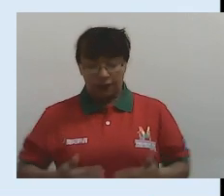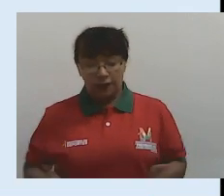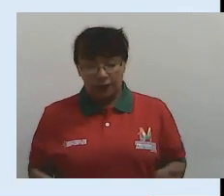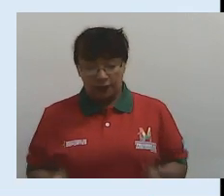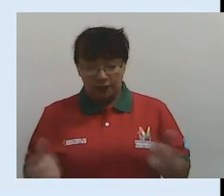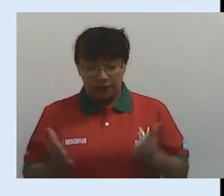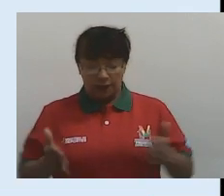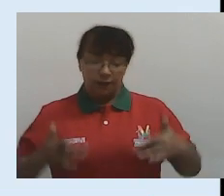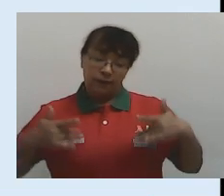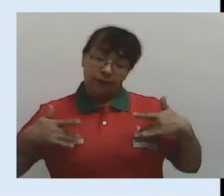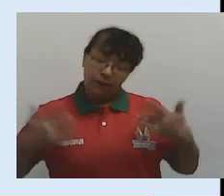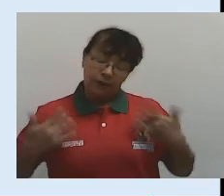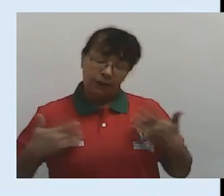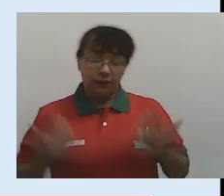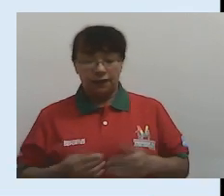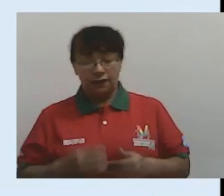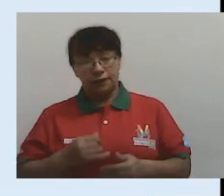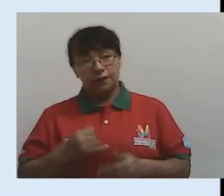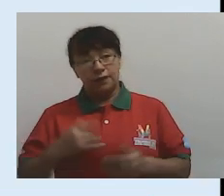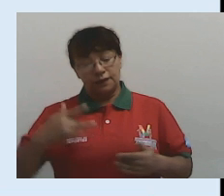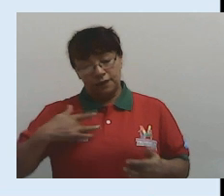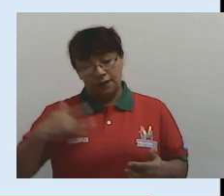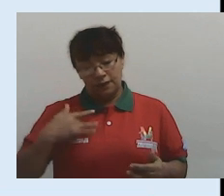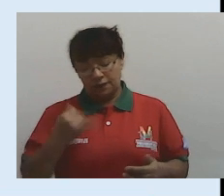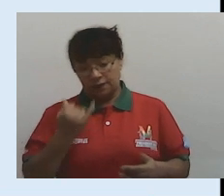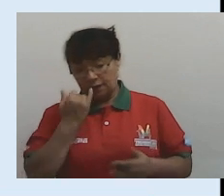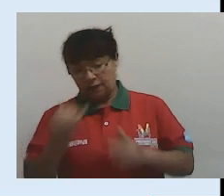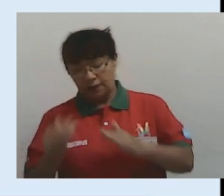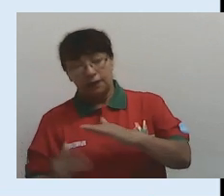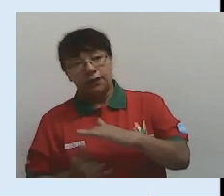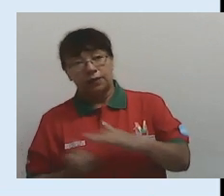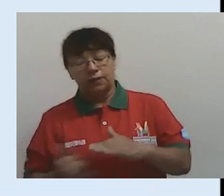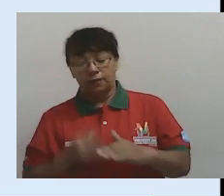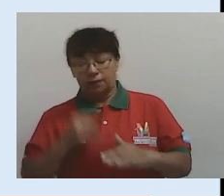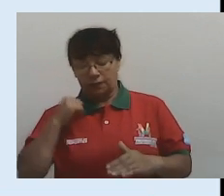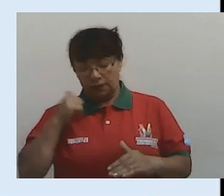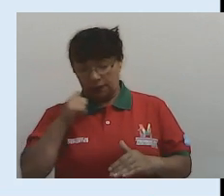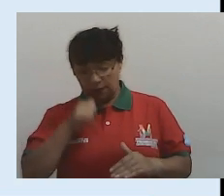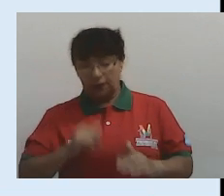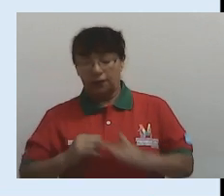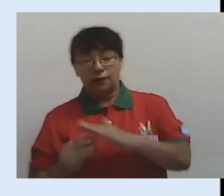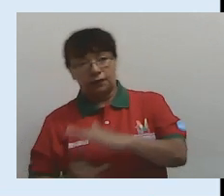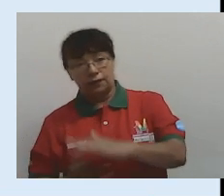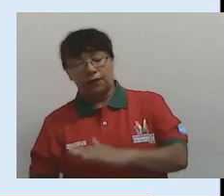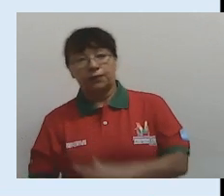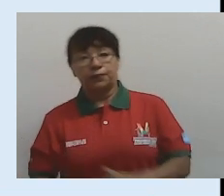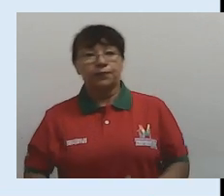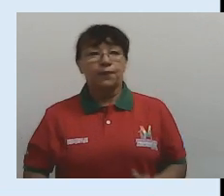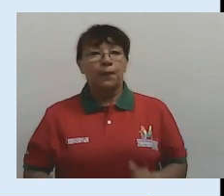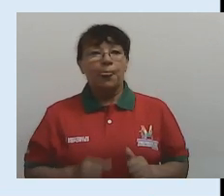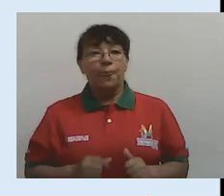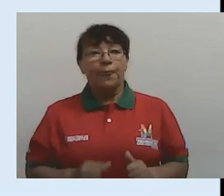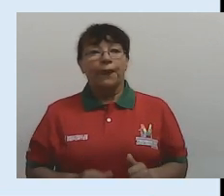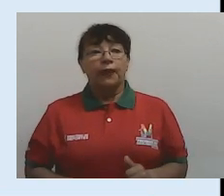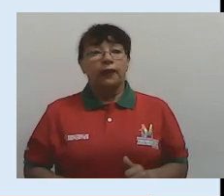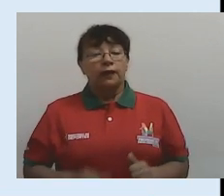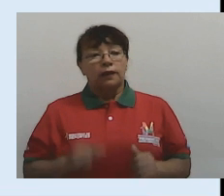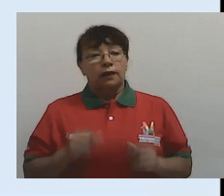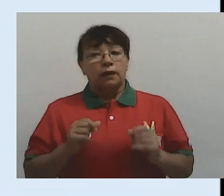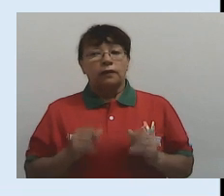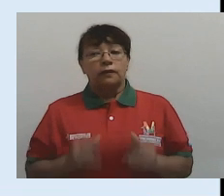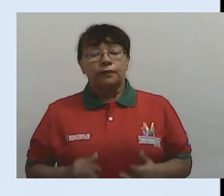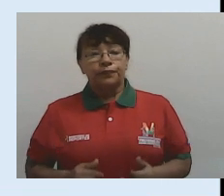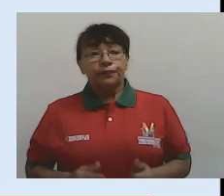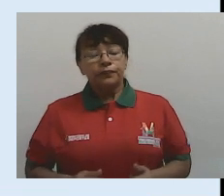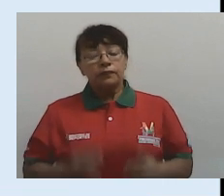ese primer ejercicio el tiempo. Solo cuando ya es el intento oficial, en las pruebas de campo